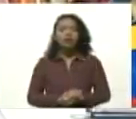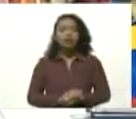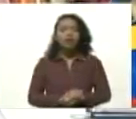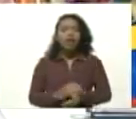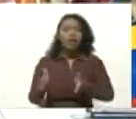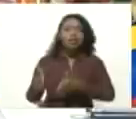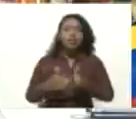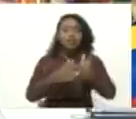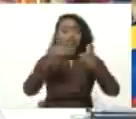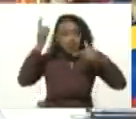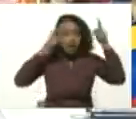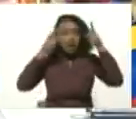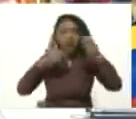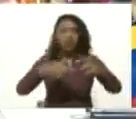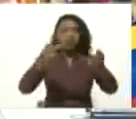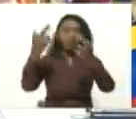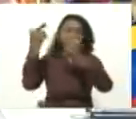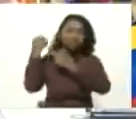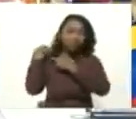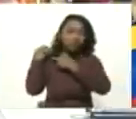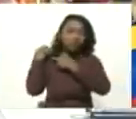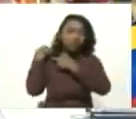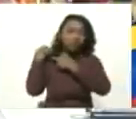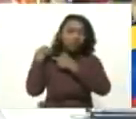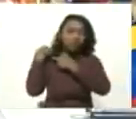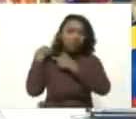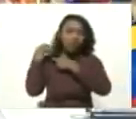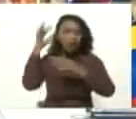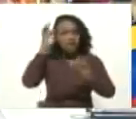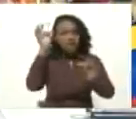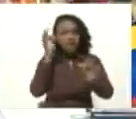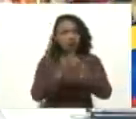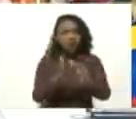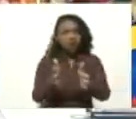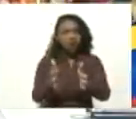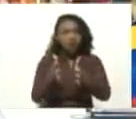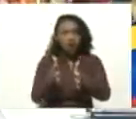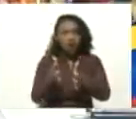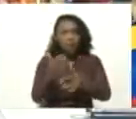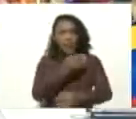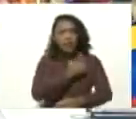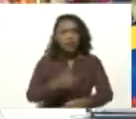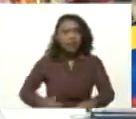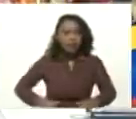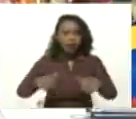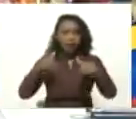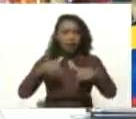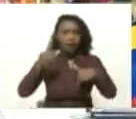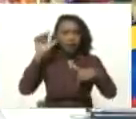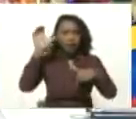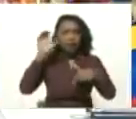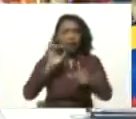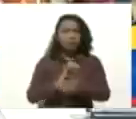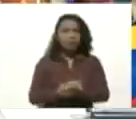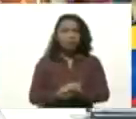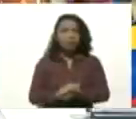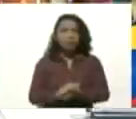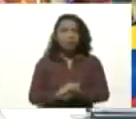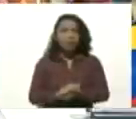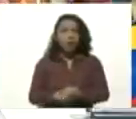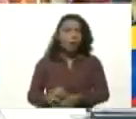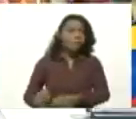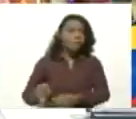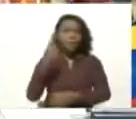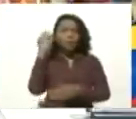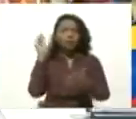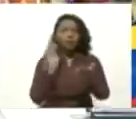Chávez, candidato que asumió su papel con fe de que iba a ganar y iba a ser presidente de este país, lo primero que